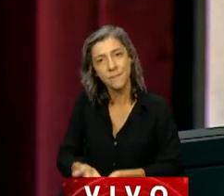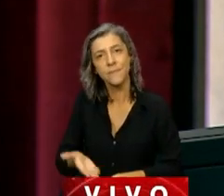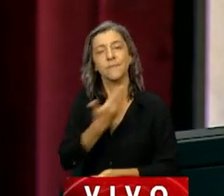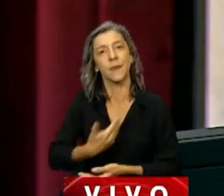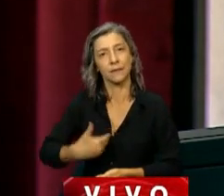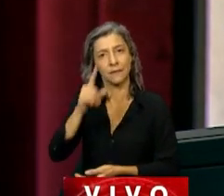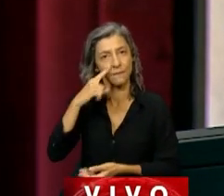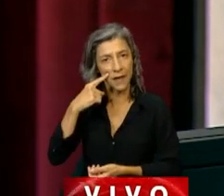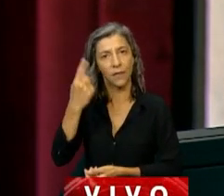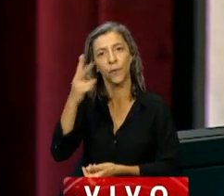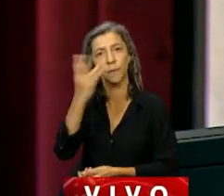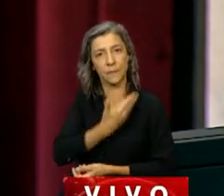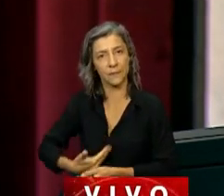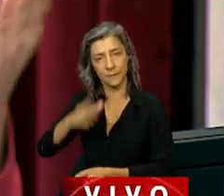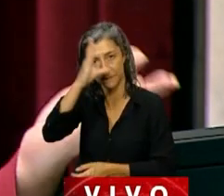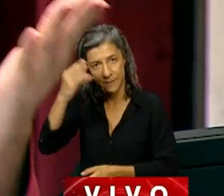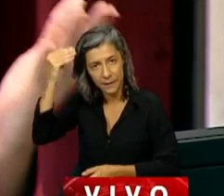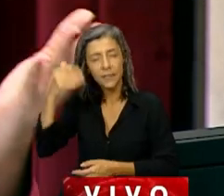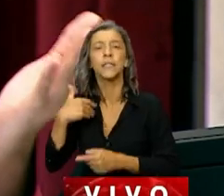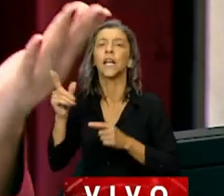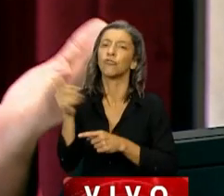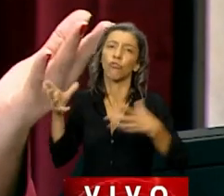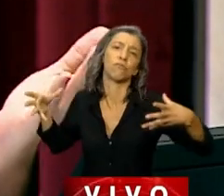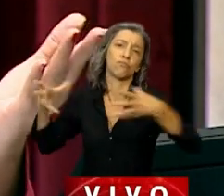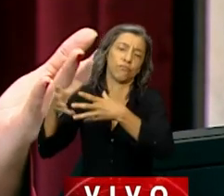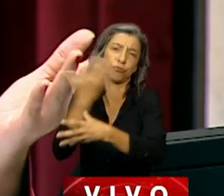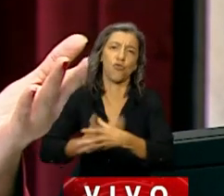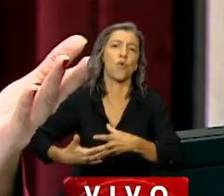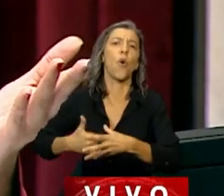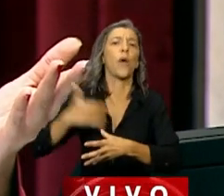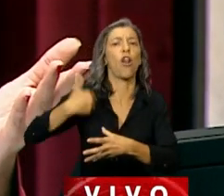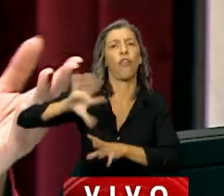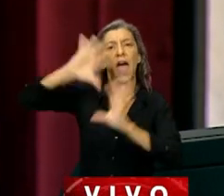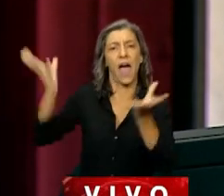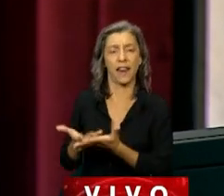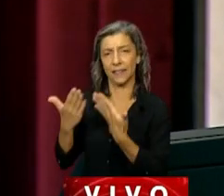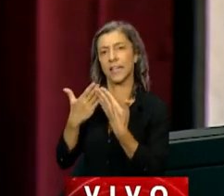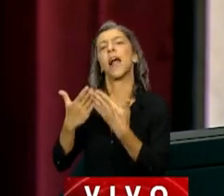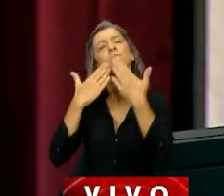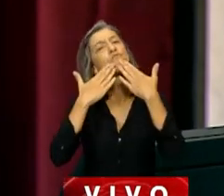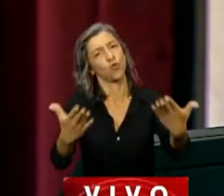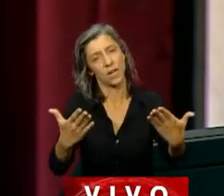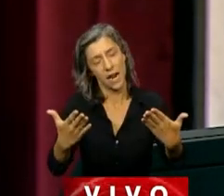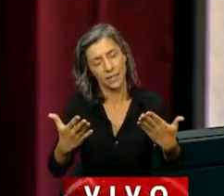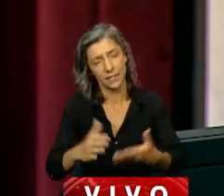vicepresidenta Cristina Fernández de Kirchner y para todo el sistema político argentino. Muchas gracias.